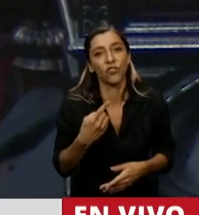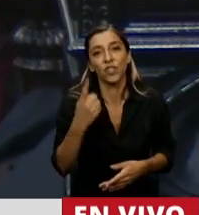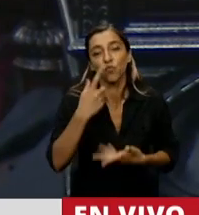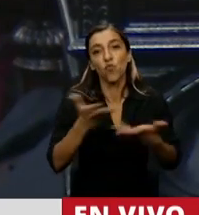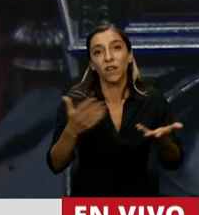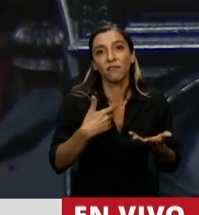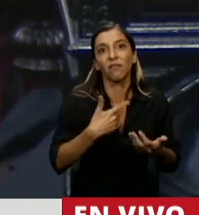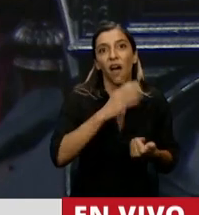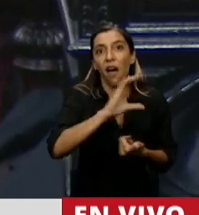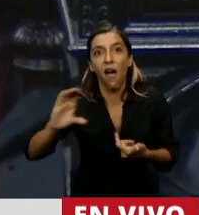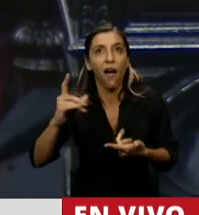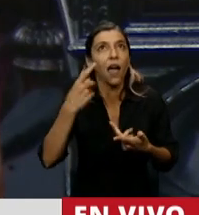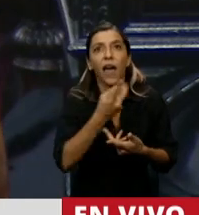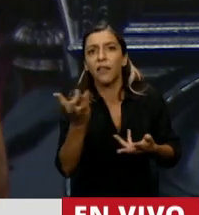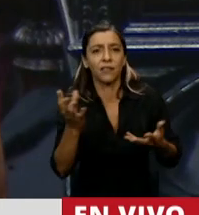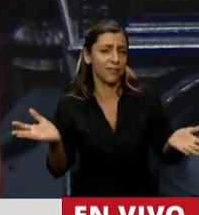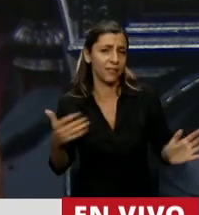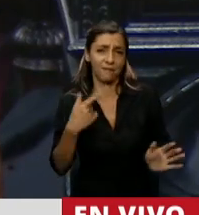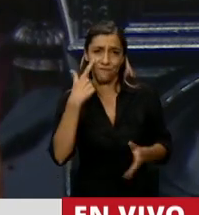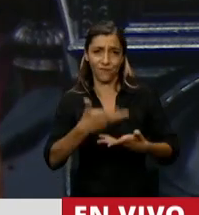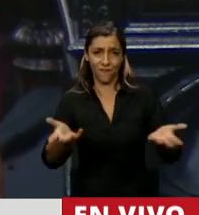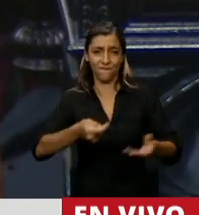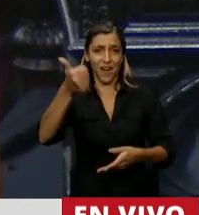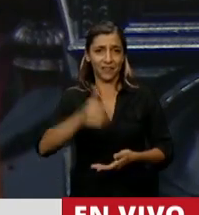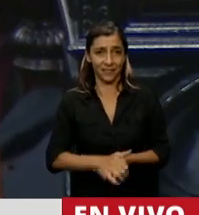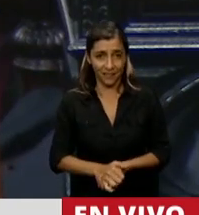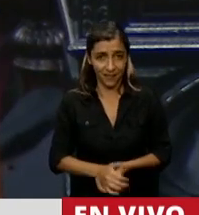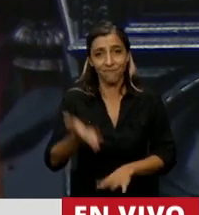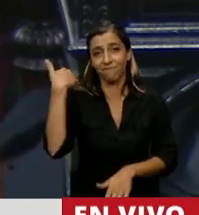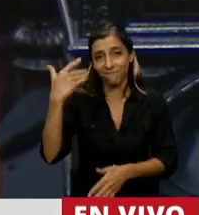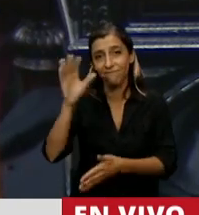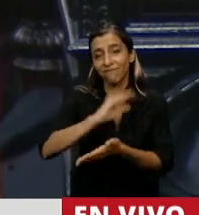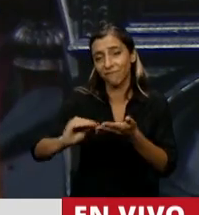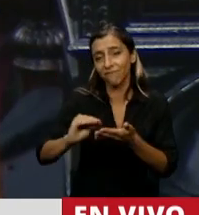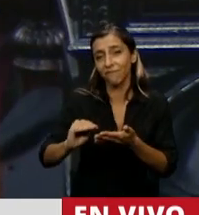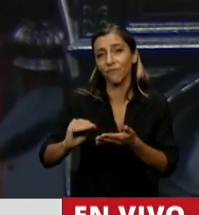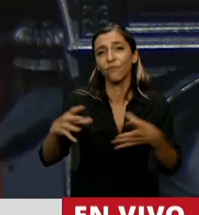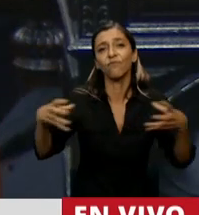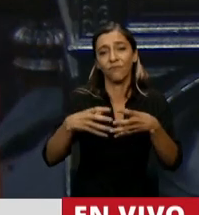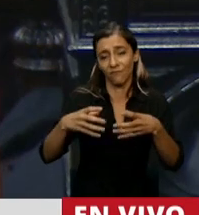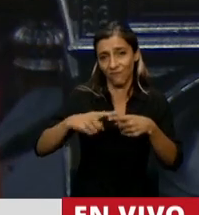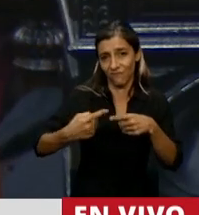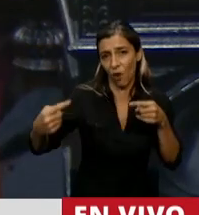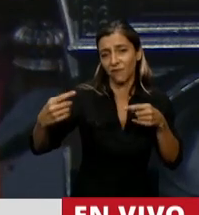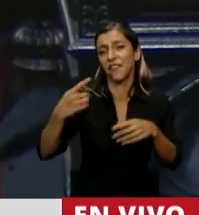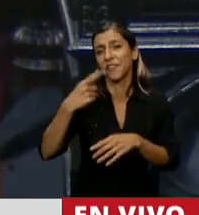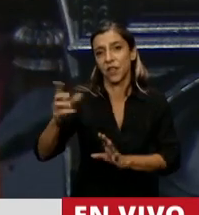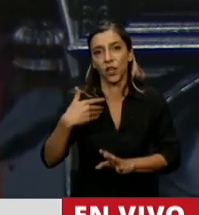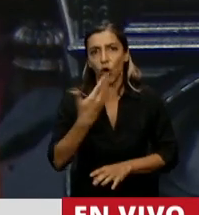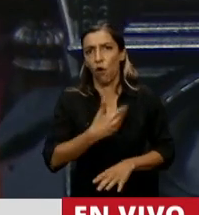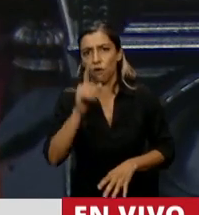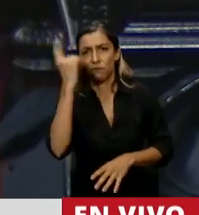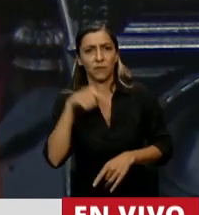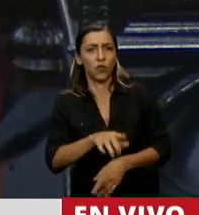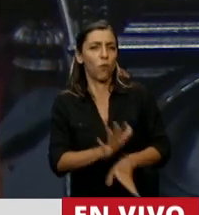al descubierto es algo que se ha sostenido acá un legislador de la oposición que dijo que para el Estado esto es una estafa, que